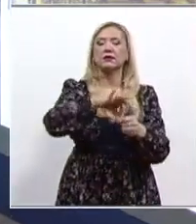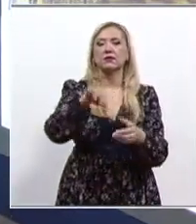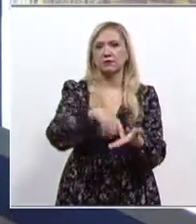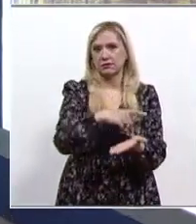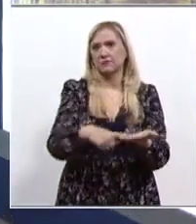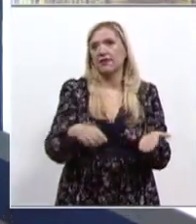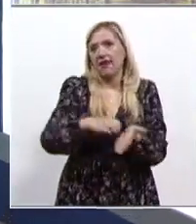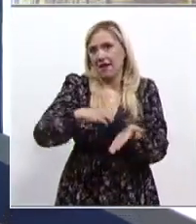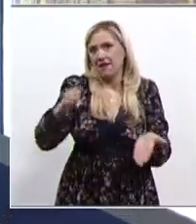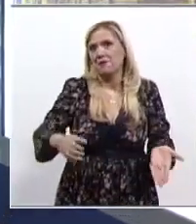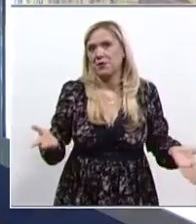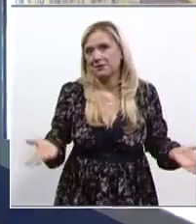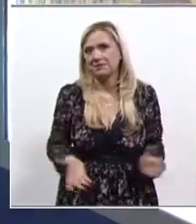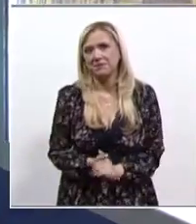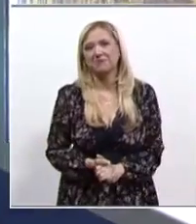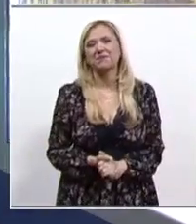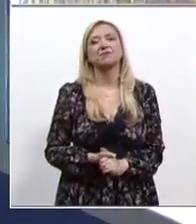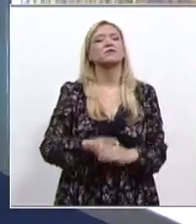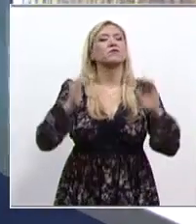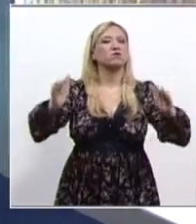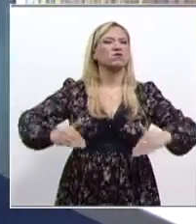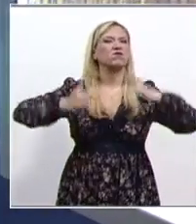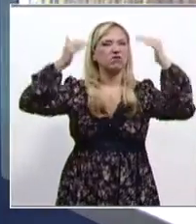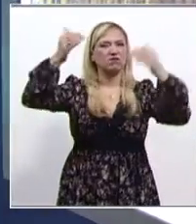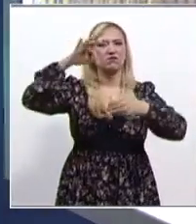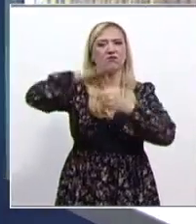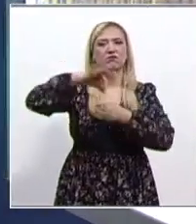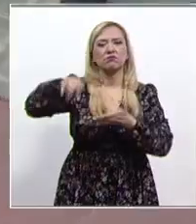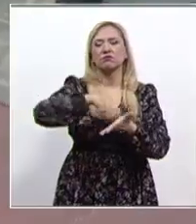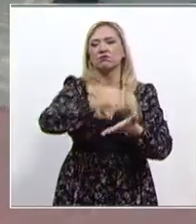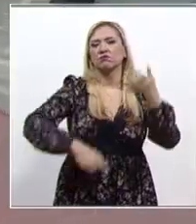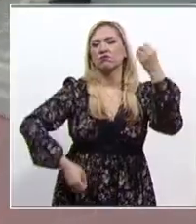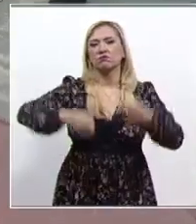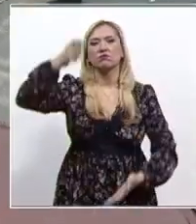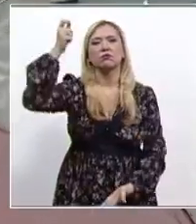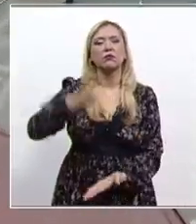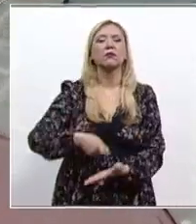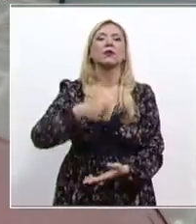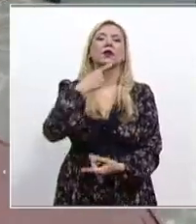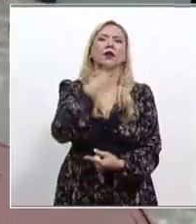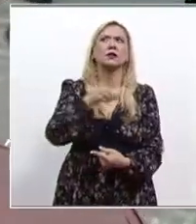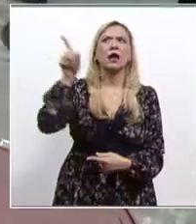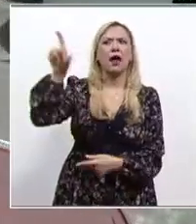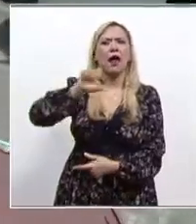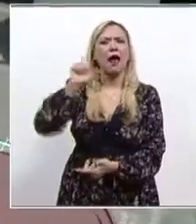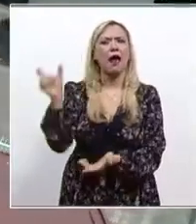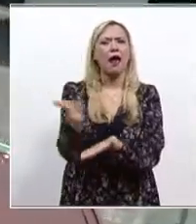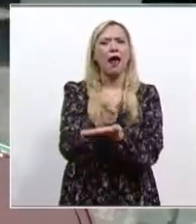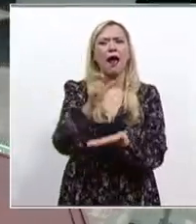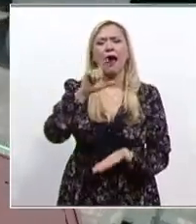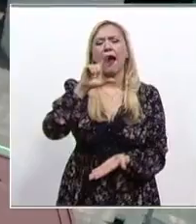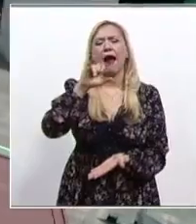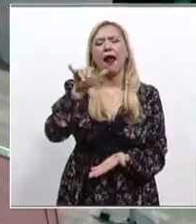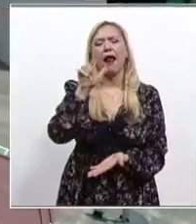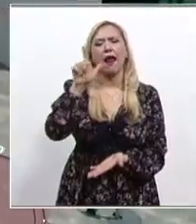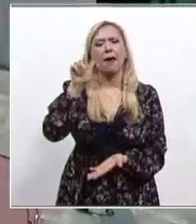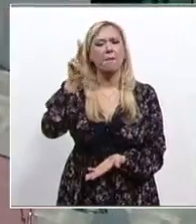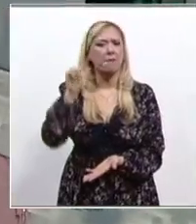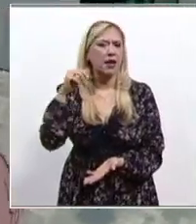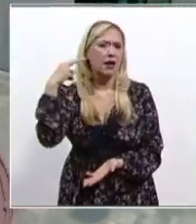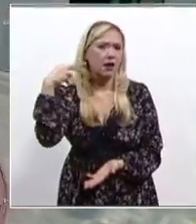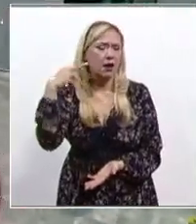La Sala Superior del Tribunal Electoral revocó la resolución de la Sala Regional Jalapa, que al interpretar el artículo